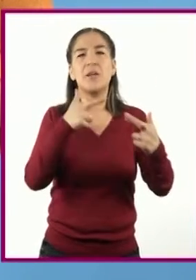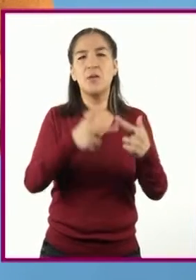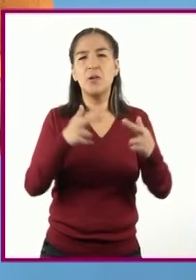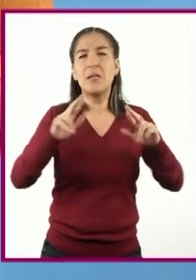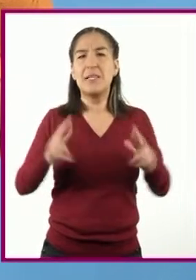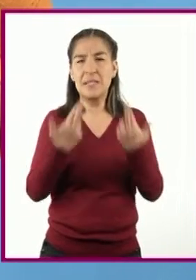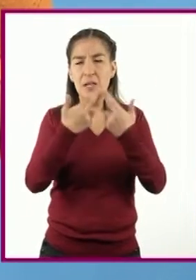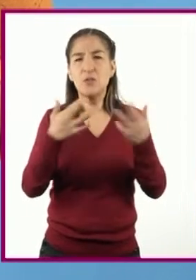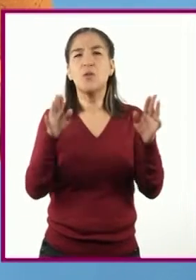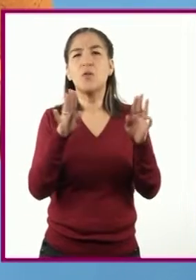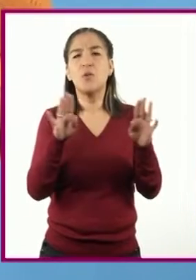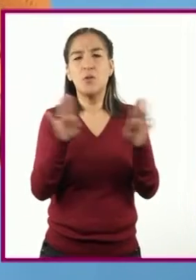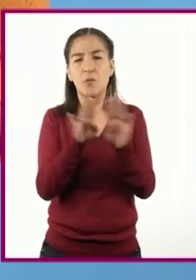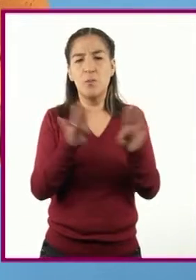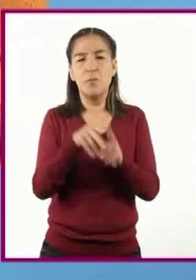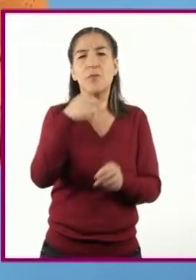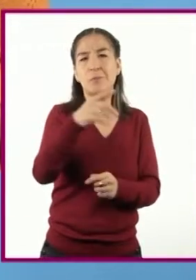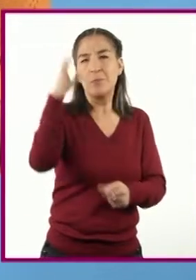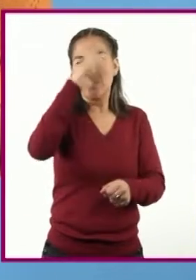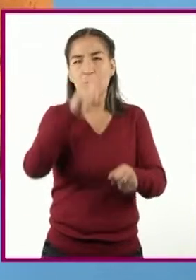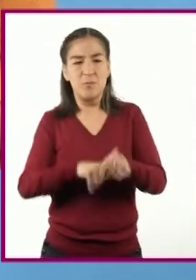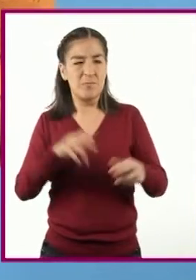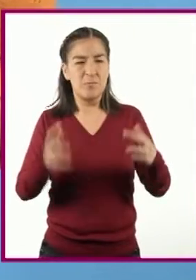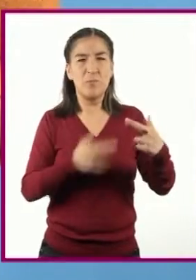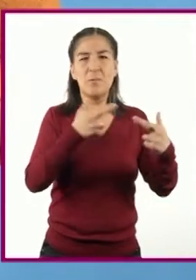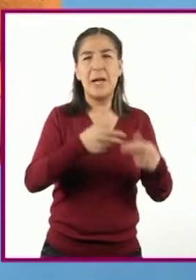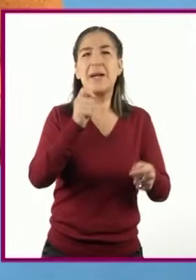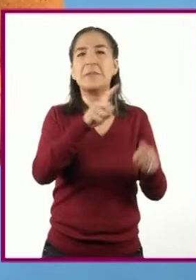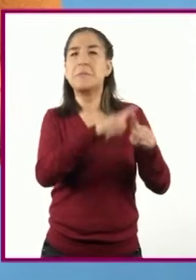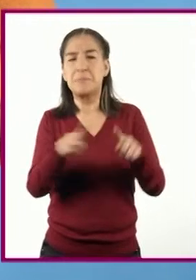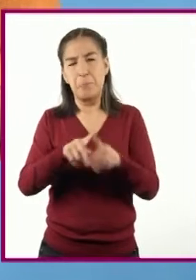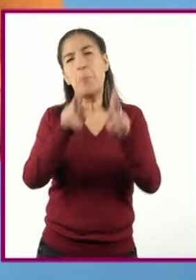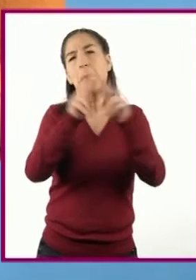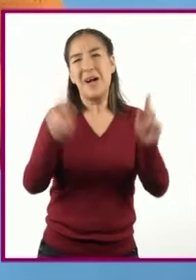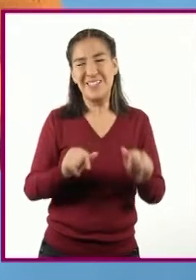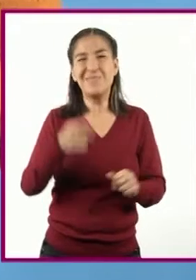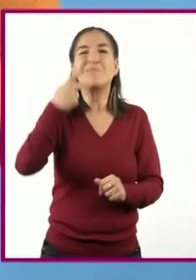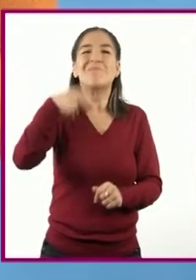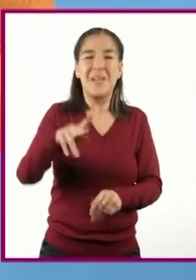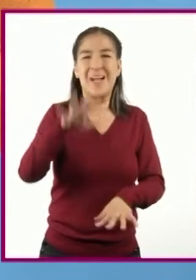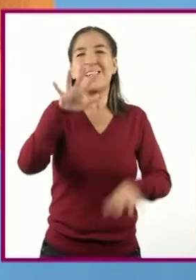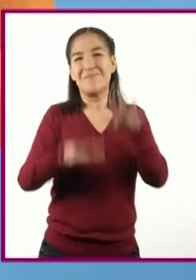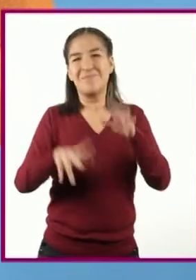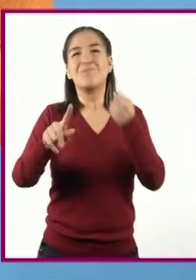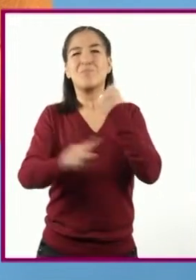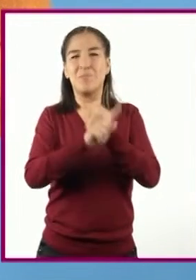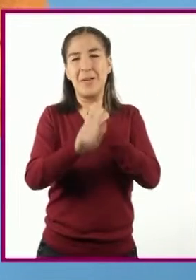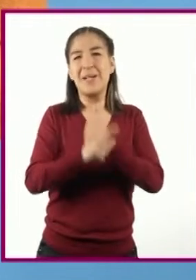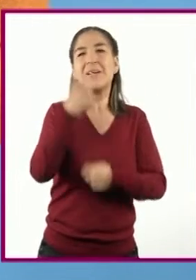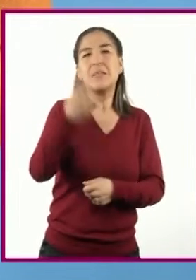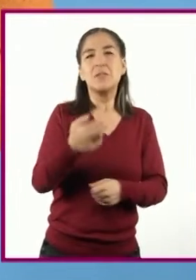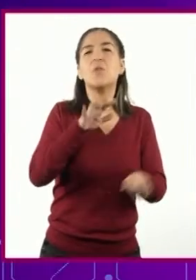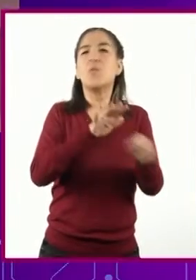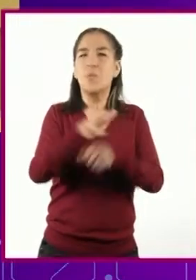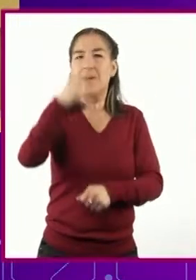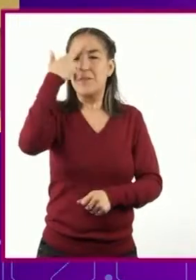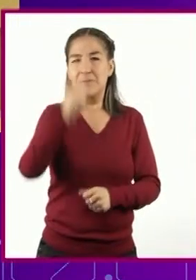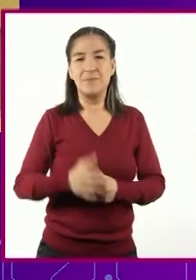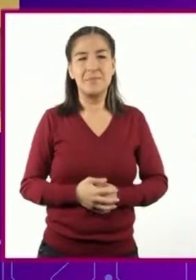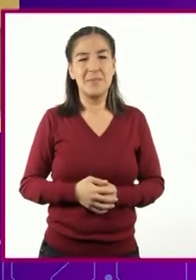las culturas puede ser pacífica, pero también puede ser conflictiva, ya que pueden